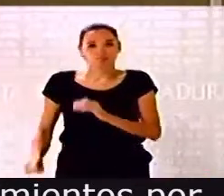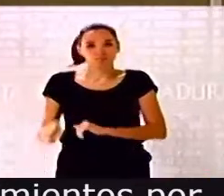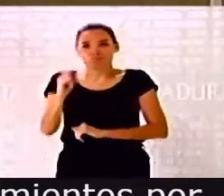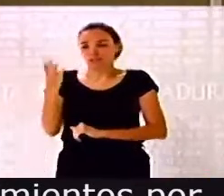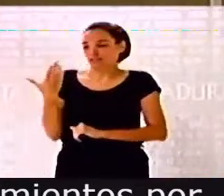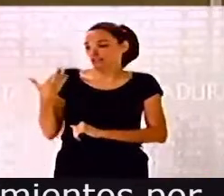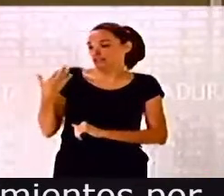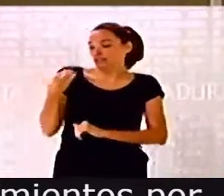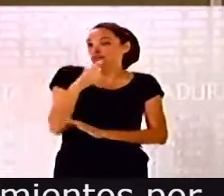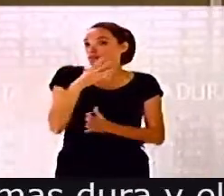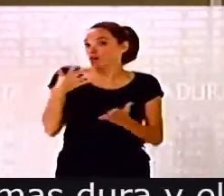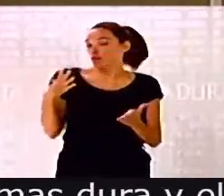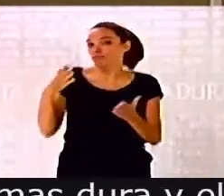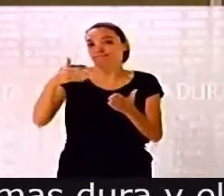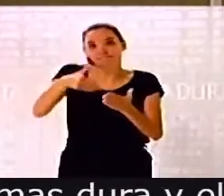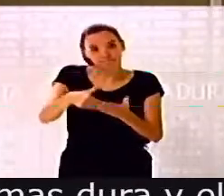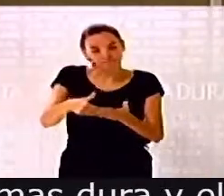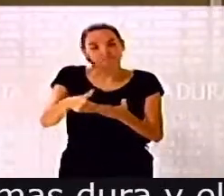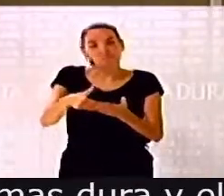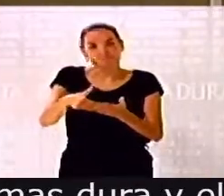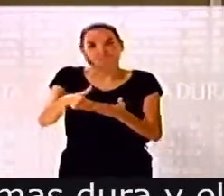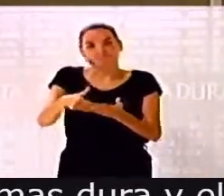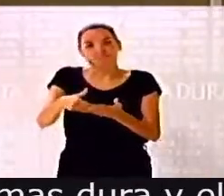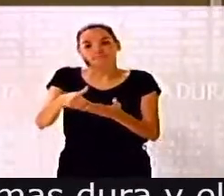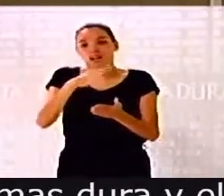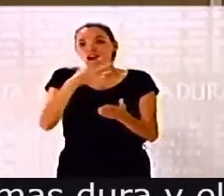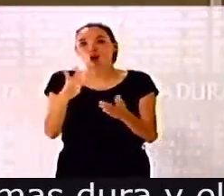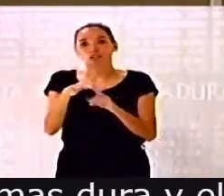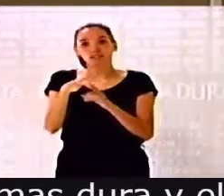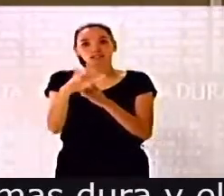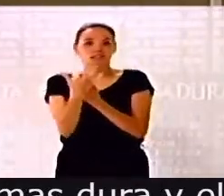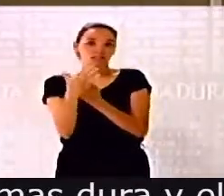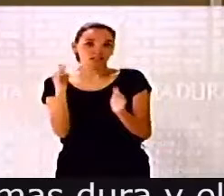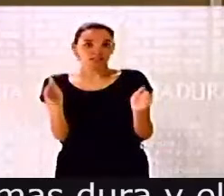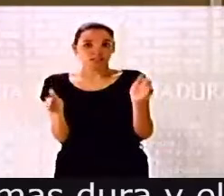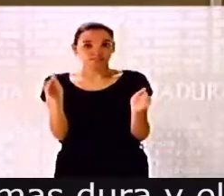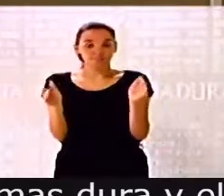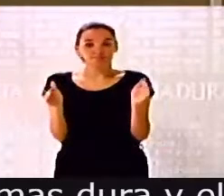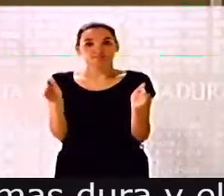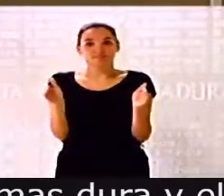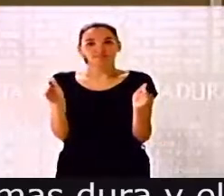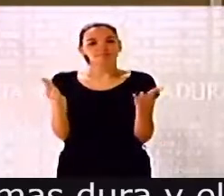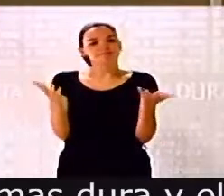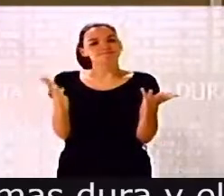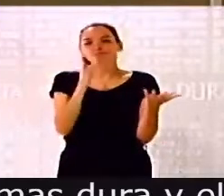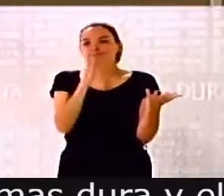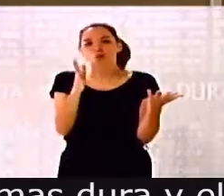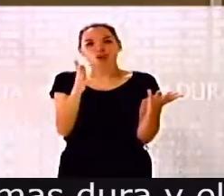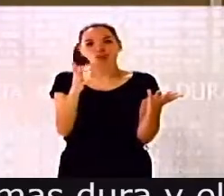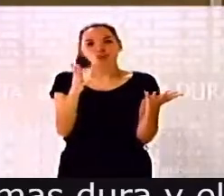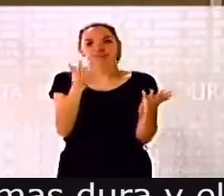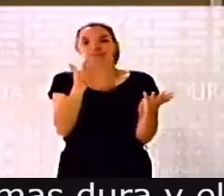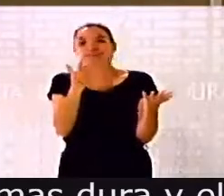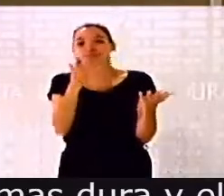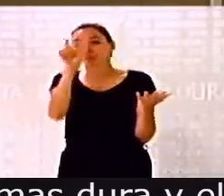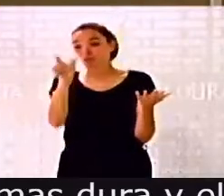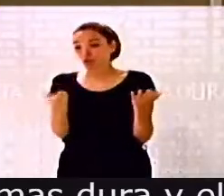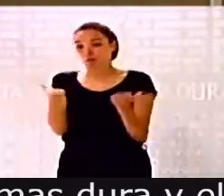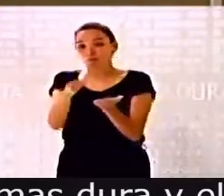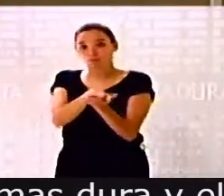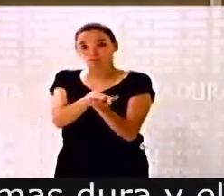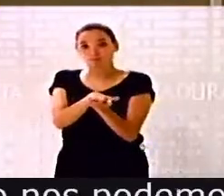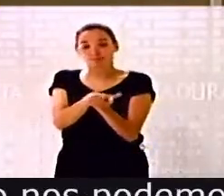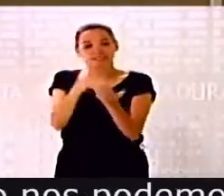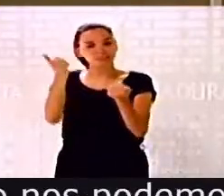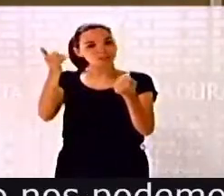tiempo que estamos situados en la pandemia, pues porque no nos podemos despedir como nos gustaría y porque